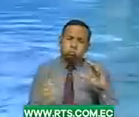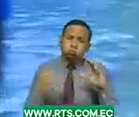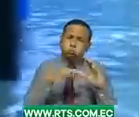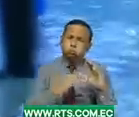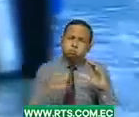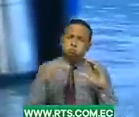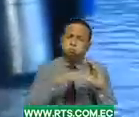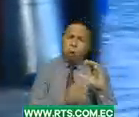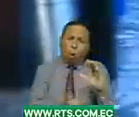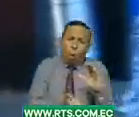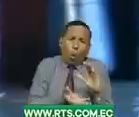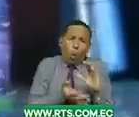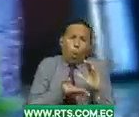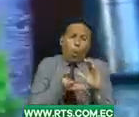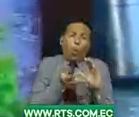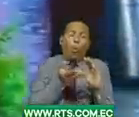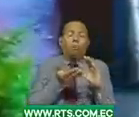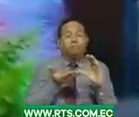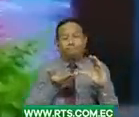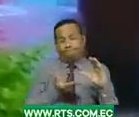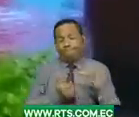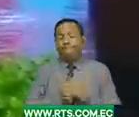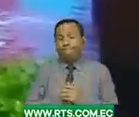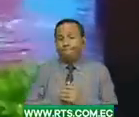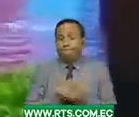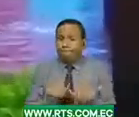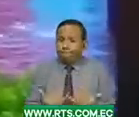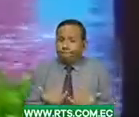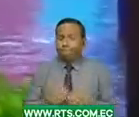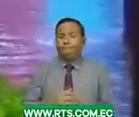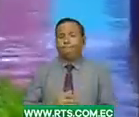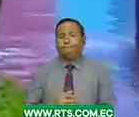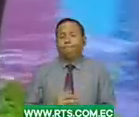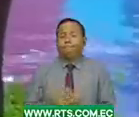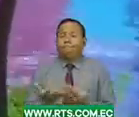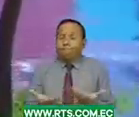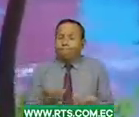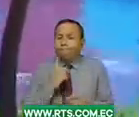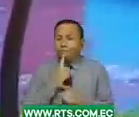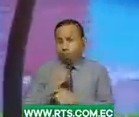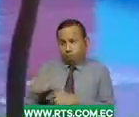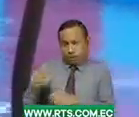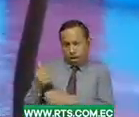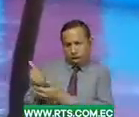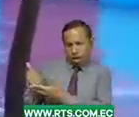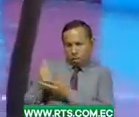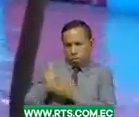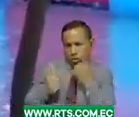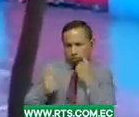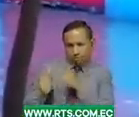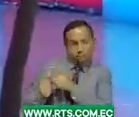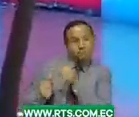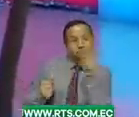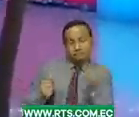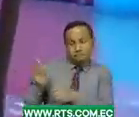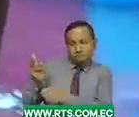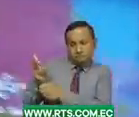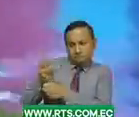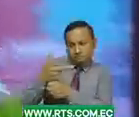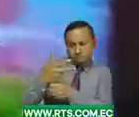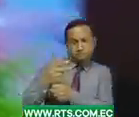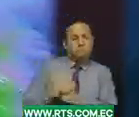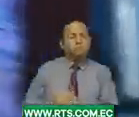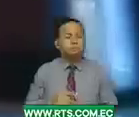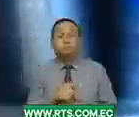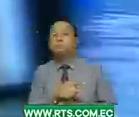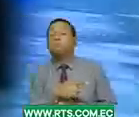que había ingresado bastante el agua durante todo este día. Entonces, si Daniel me puedes ayudar enfocando para el otro lado, por favor, vemos